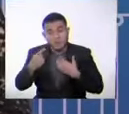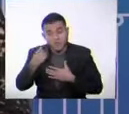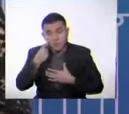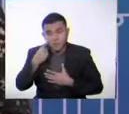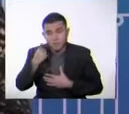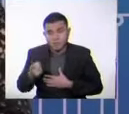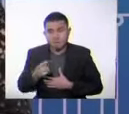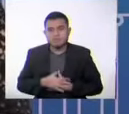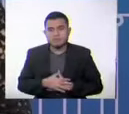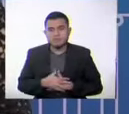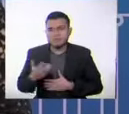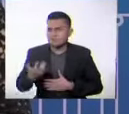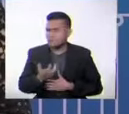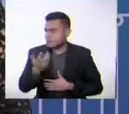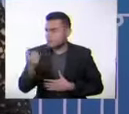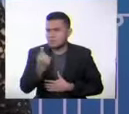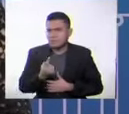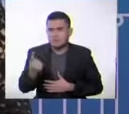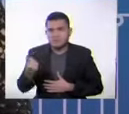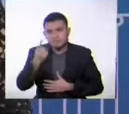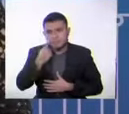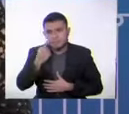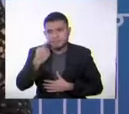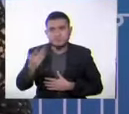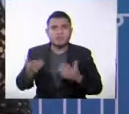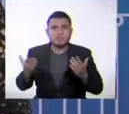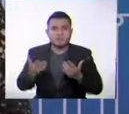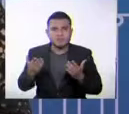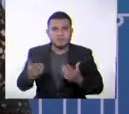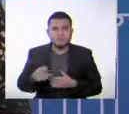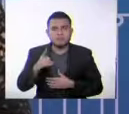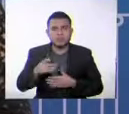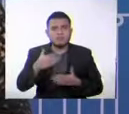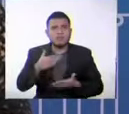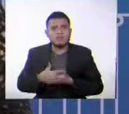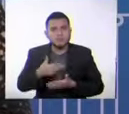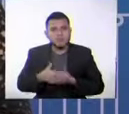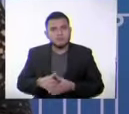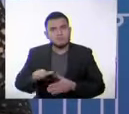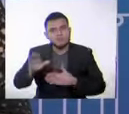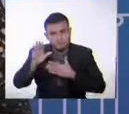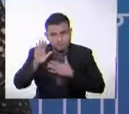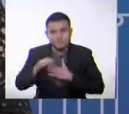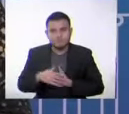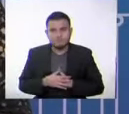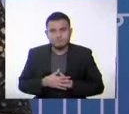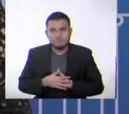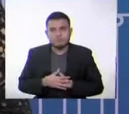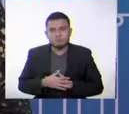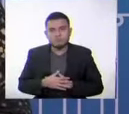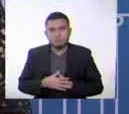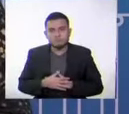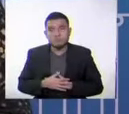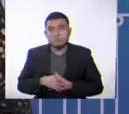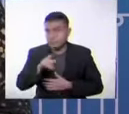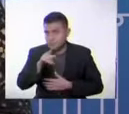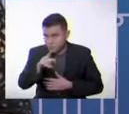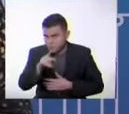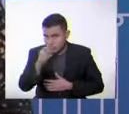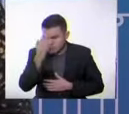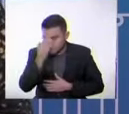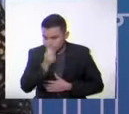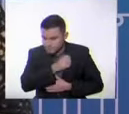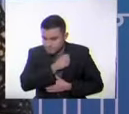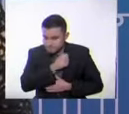que cuidarse, todos los seres humanos debemos de cuidarnos y ejercer una sexualidad responsable, una sexualidad donde tú conozcas todas